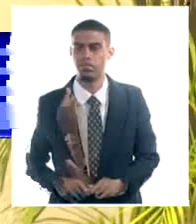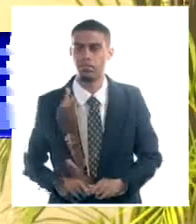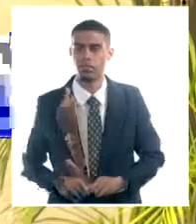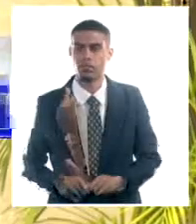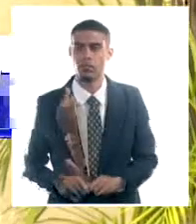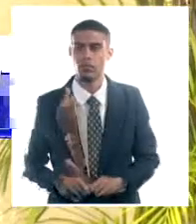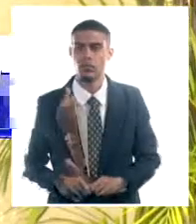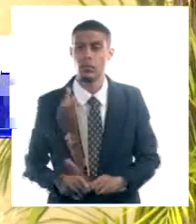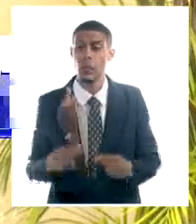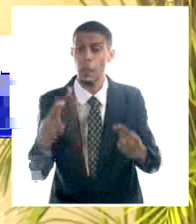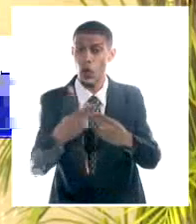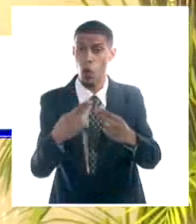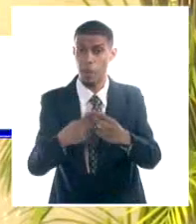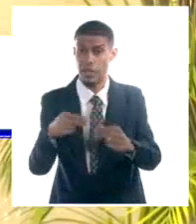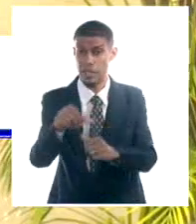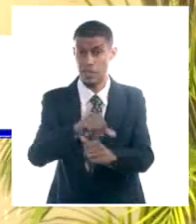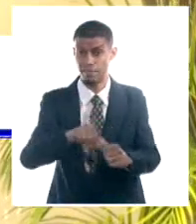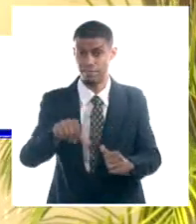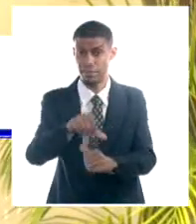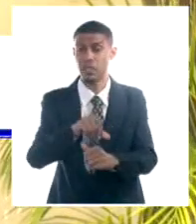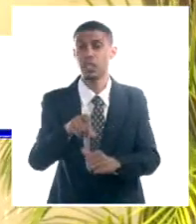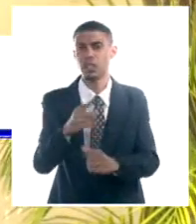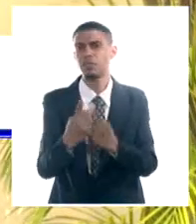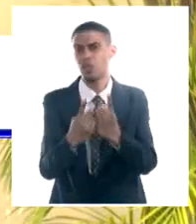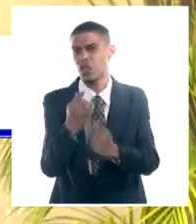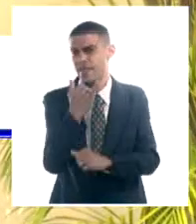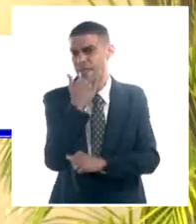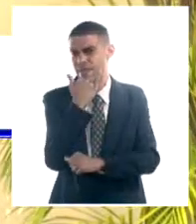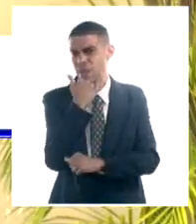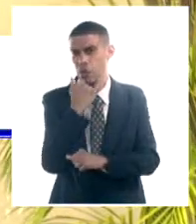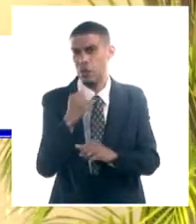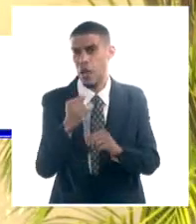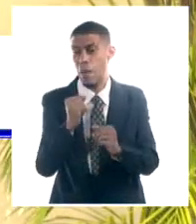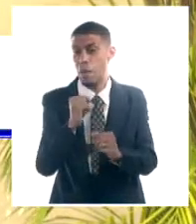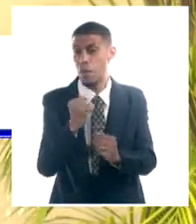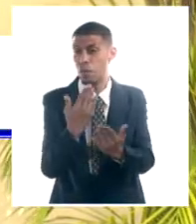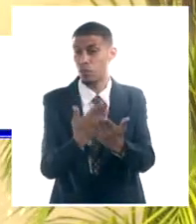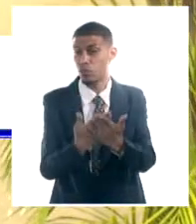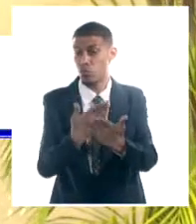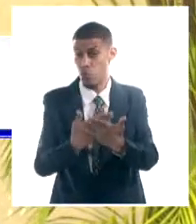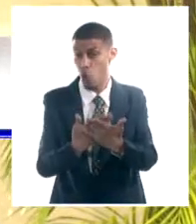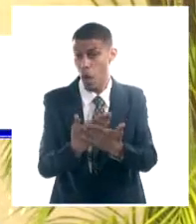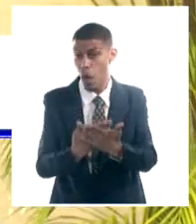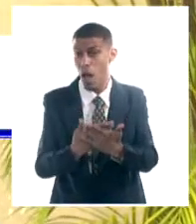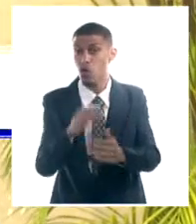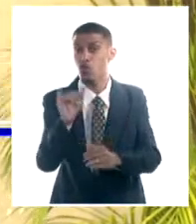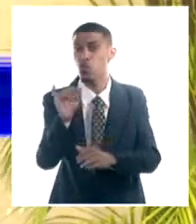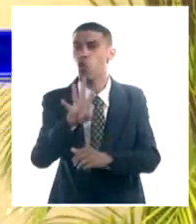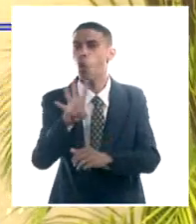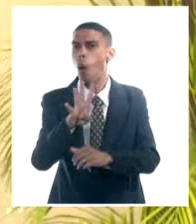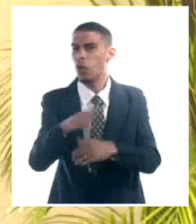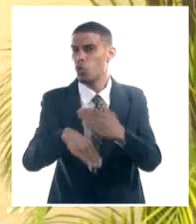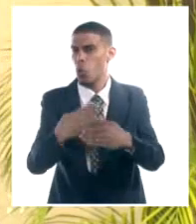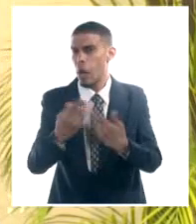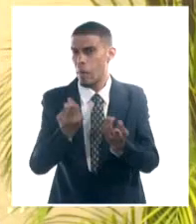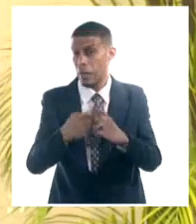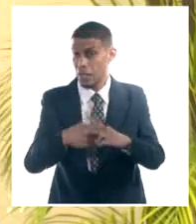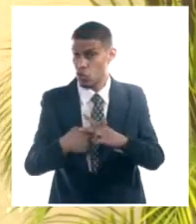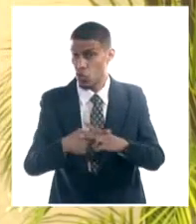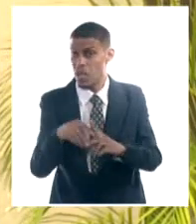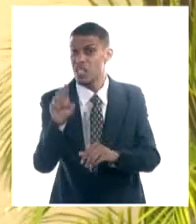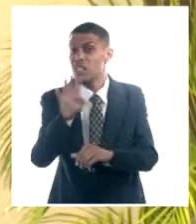una prueba de una buena dificultad. La prueba consistió de 4 problemas a resolver en 5 horas y bueno, fue